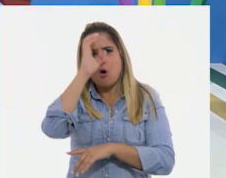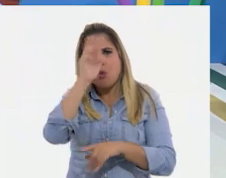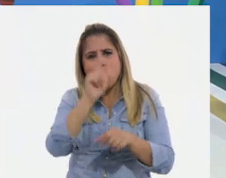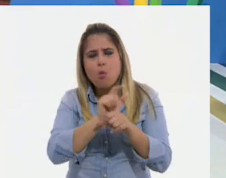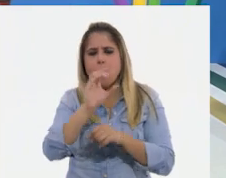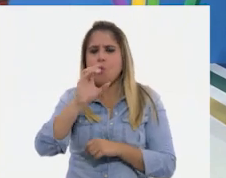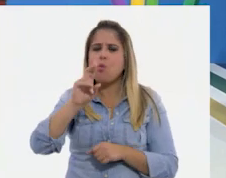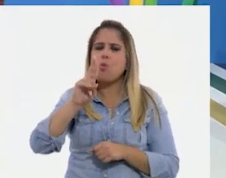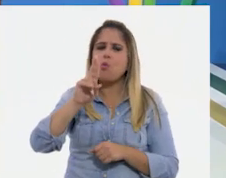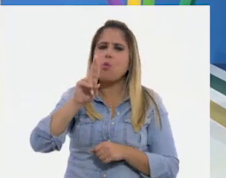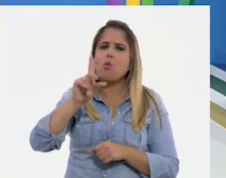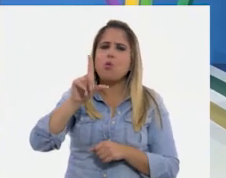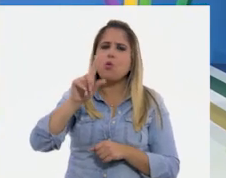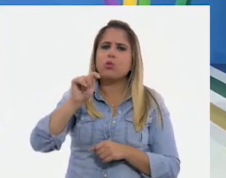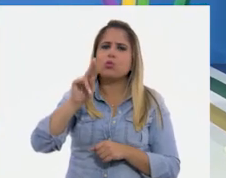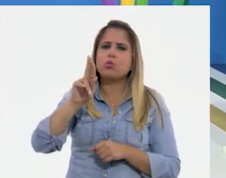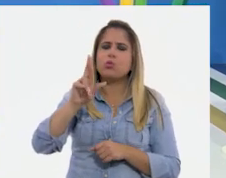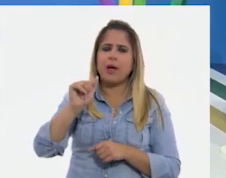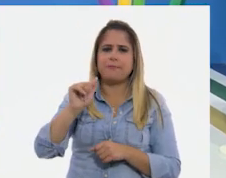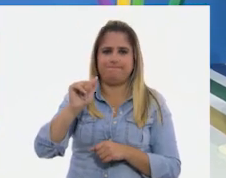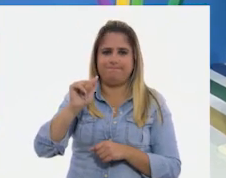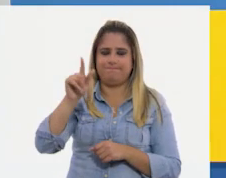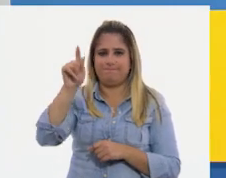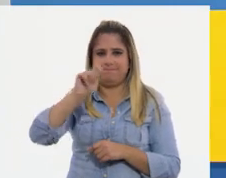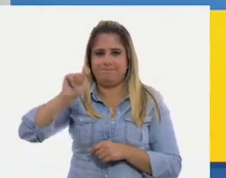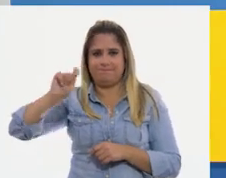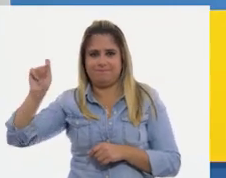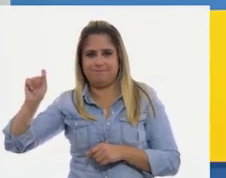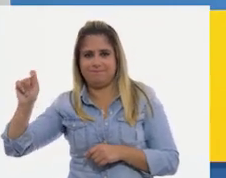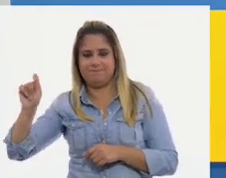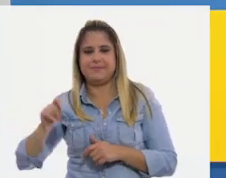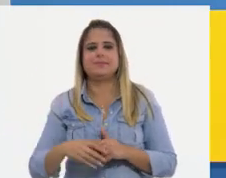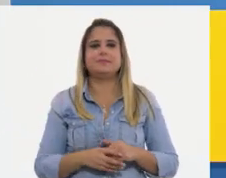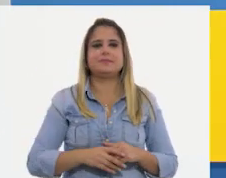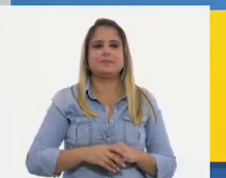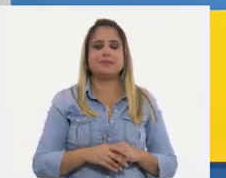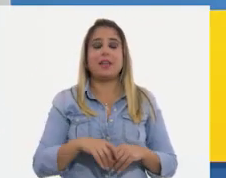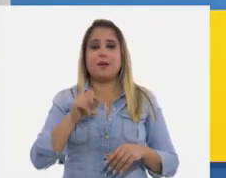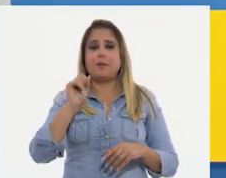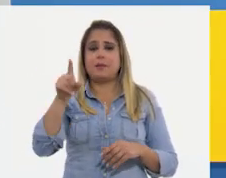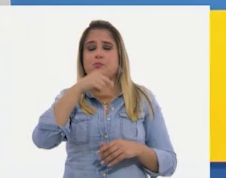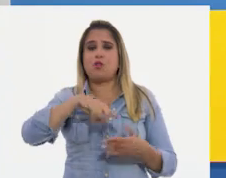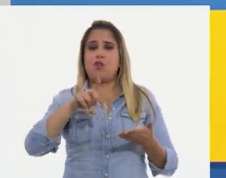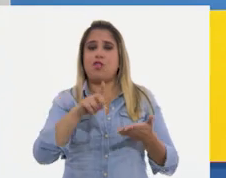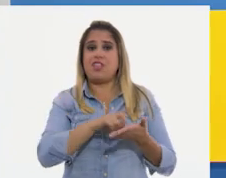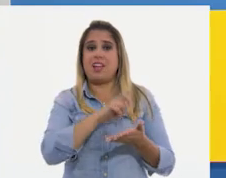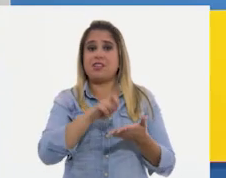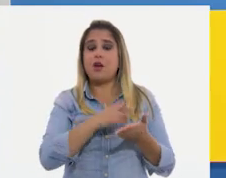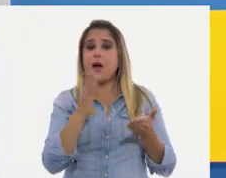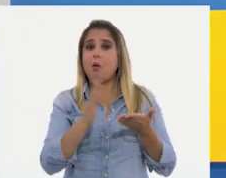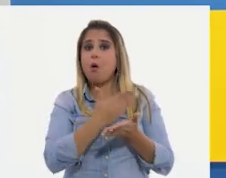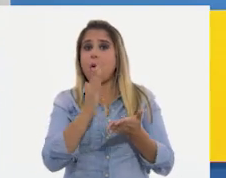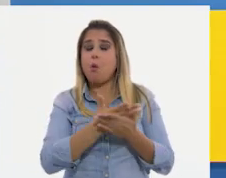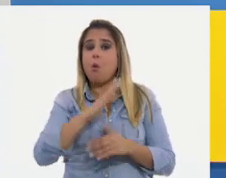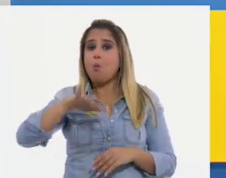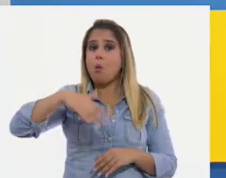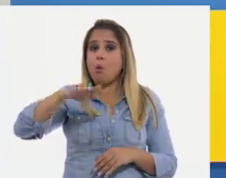cultura. Cultura. Ok, maestra. Vamos a buscarla también en nuestro diccionario, queridos niños.